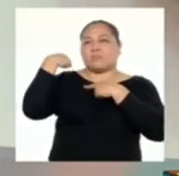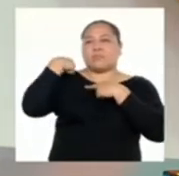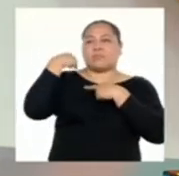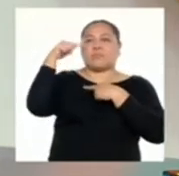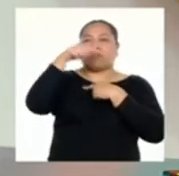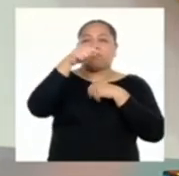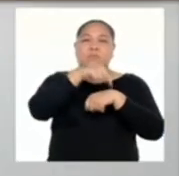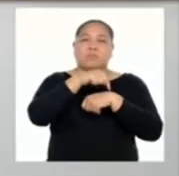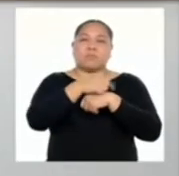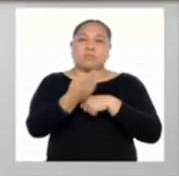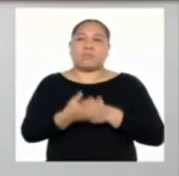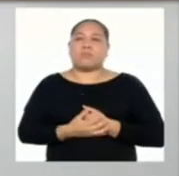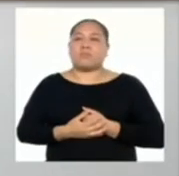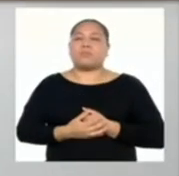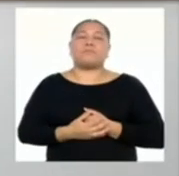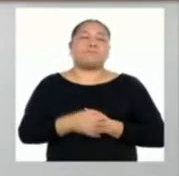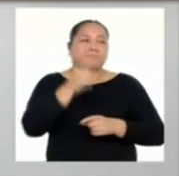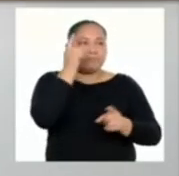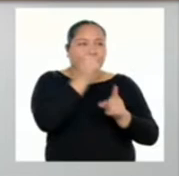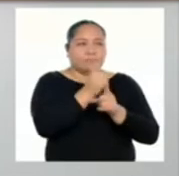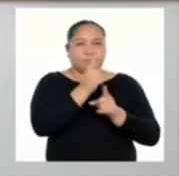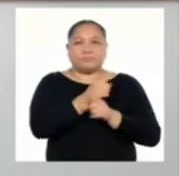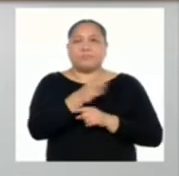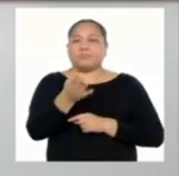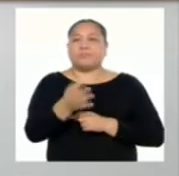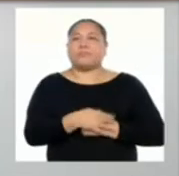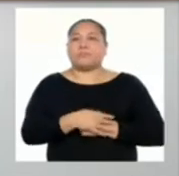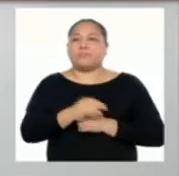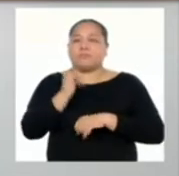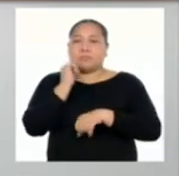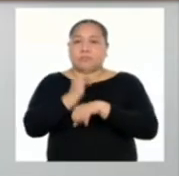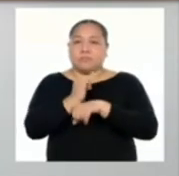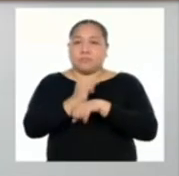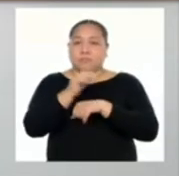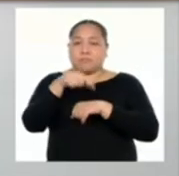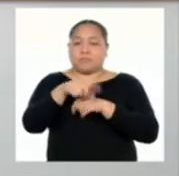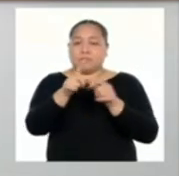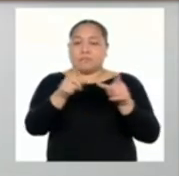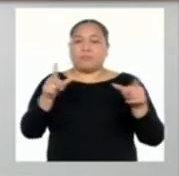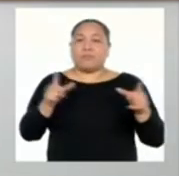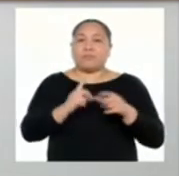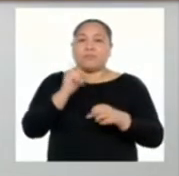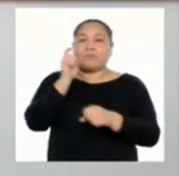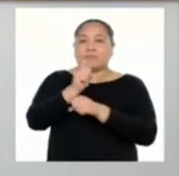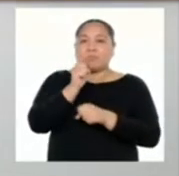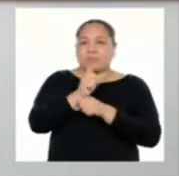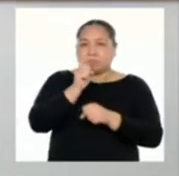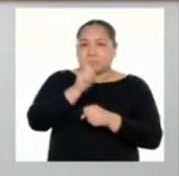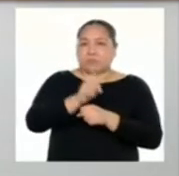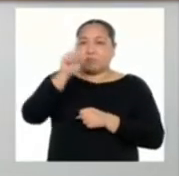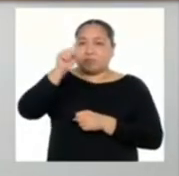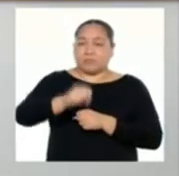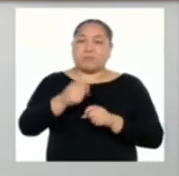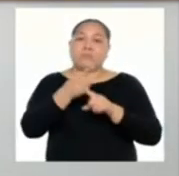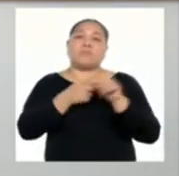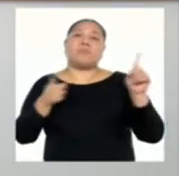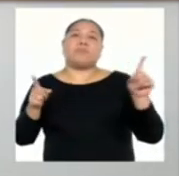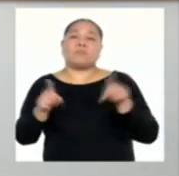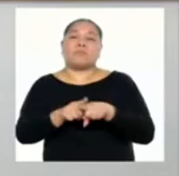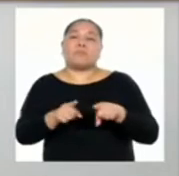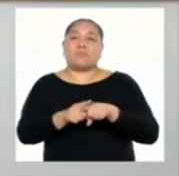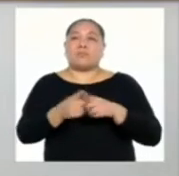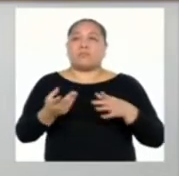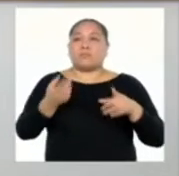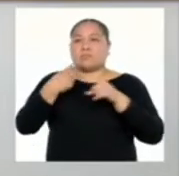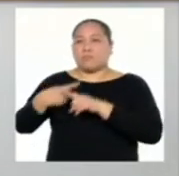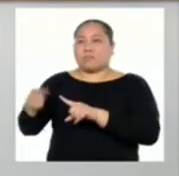designados en la época. Efectivamente, los conventos eran espacios donde impartían educación, pero también